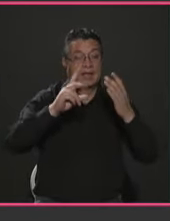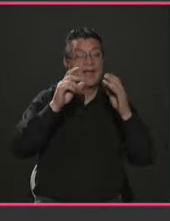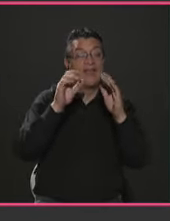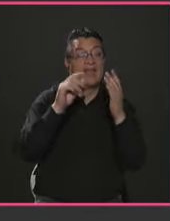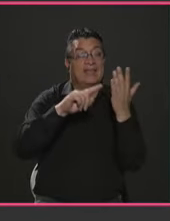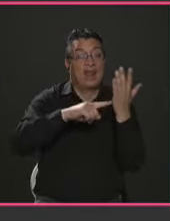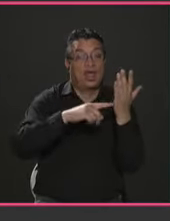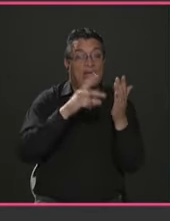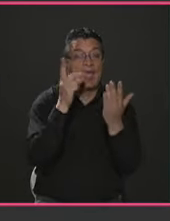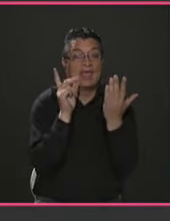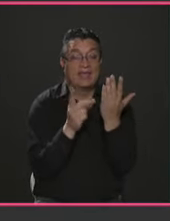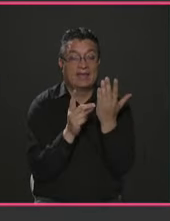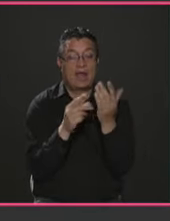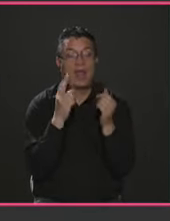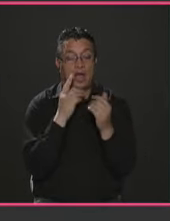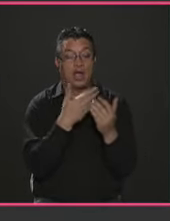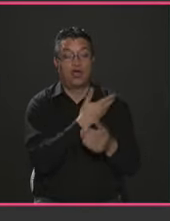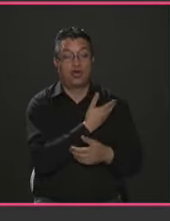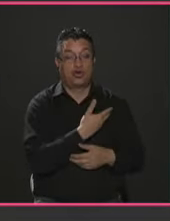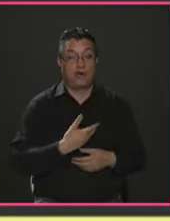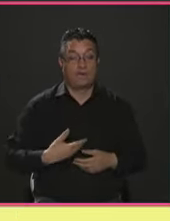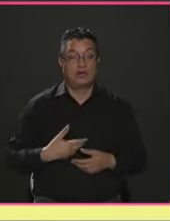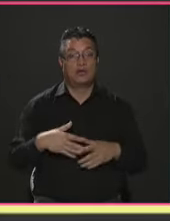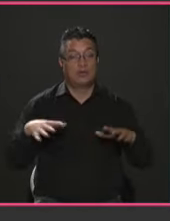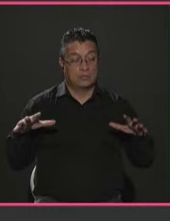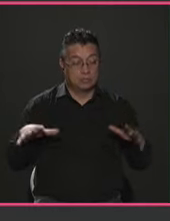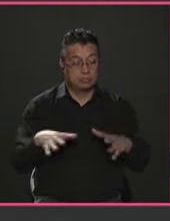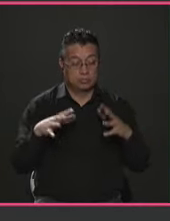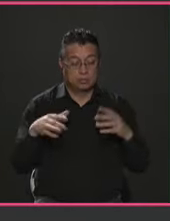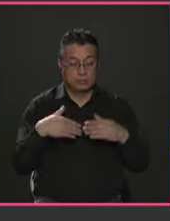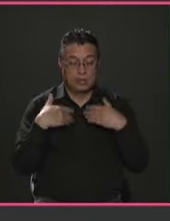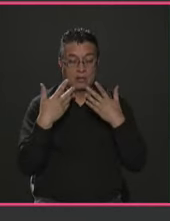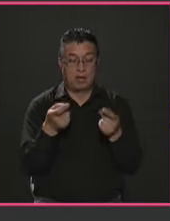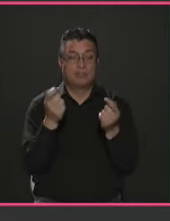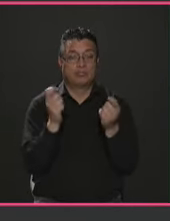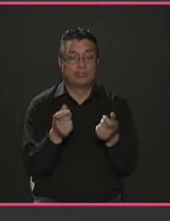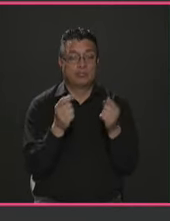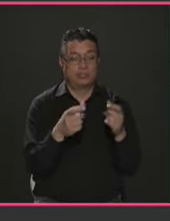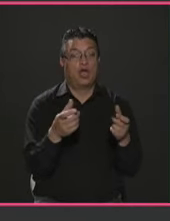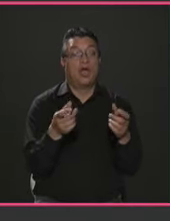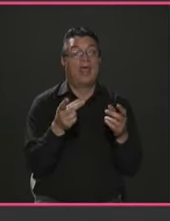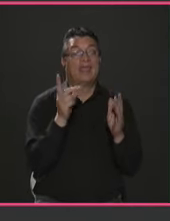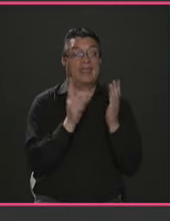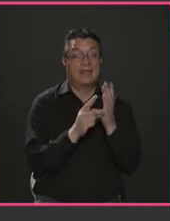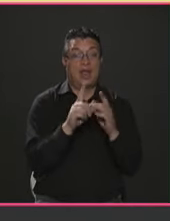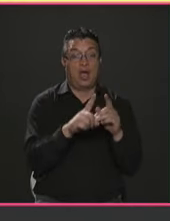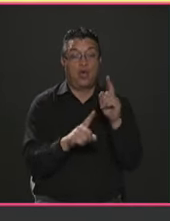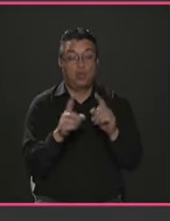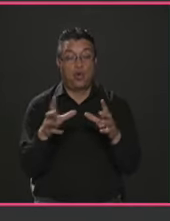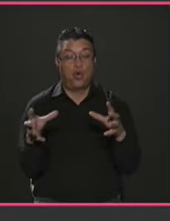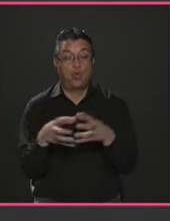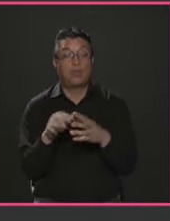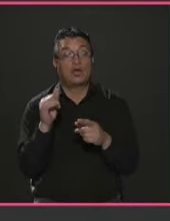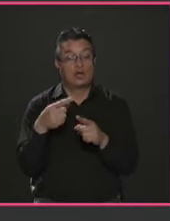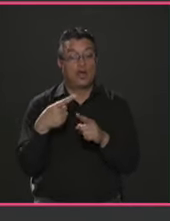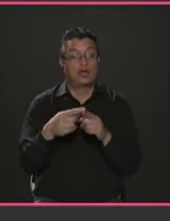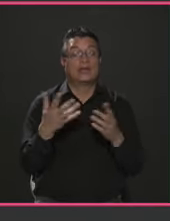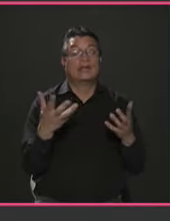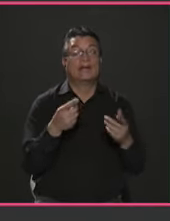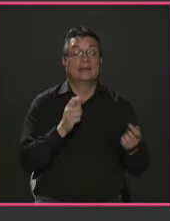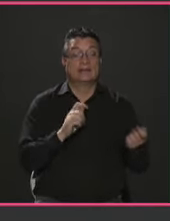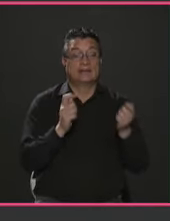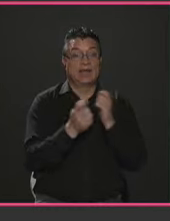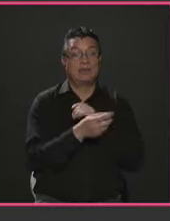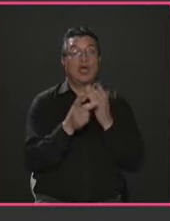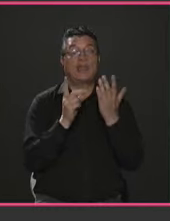tenemos eh el gobierno diciéndonos que tendríamos que llevar competencias digitales a ciertos grupos y demás Pero qué es la transición